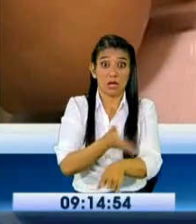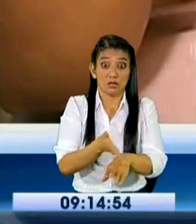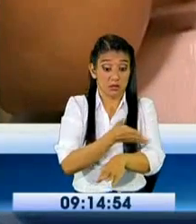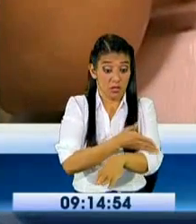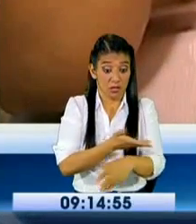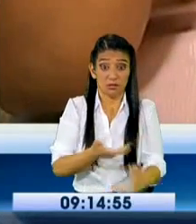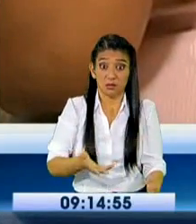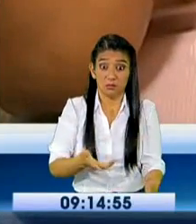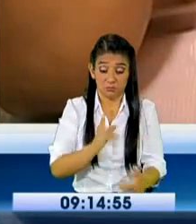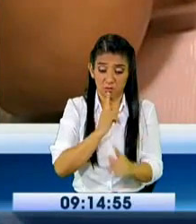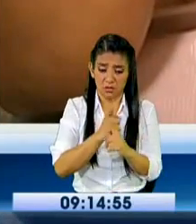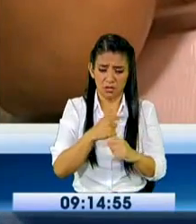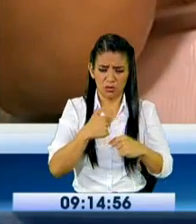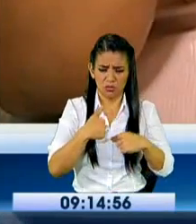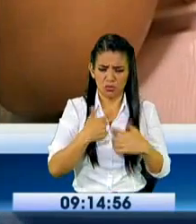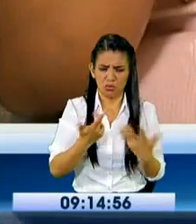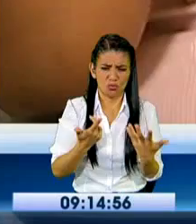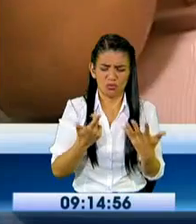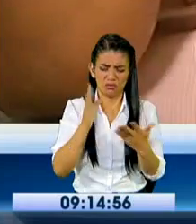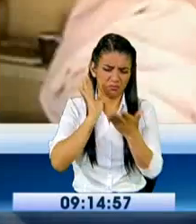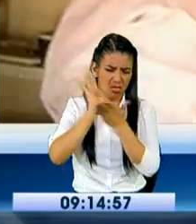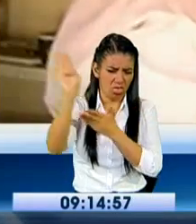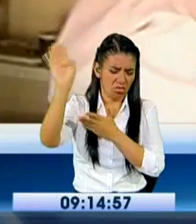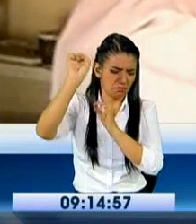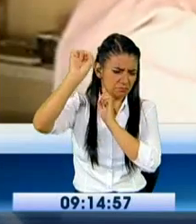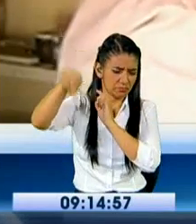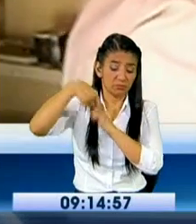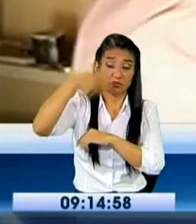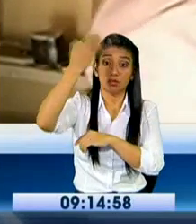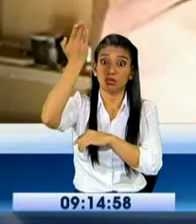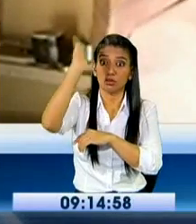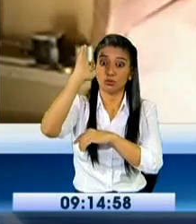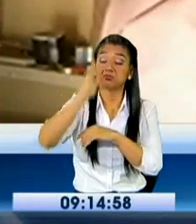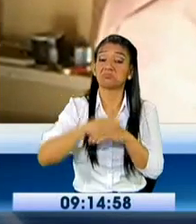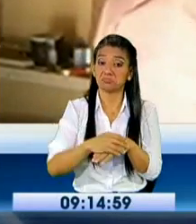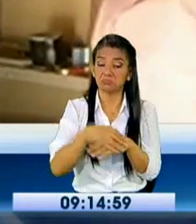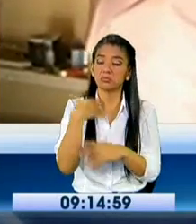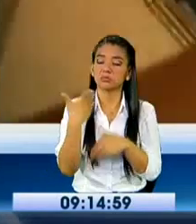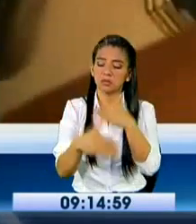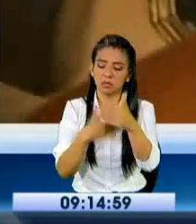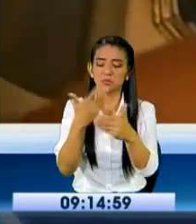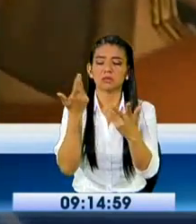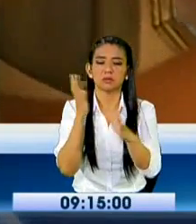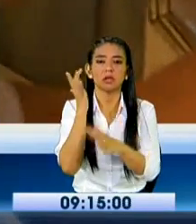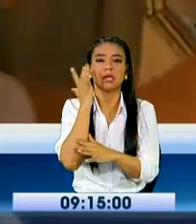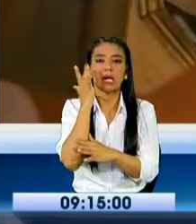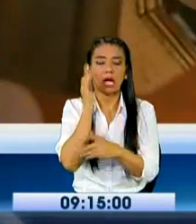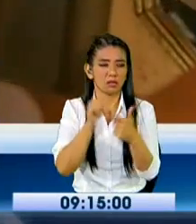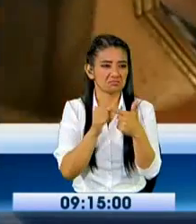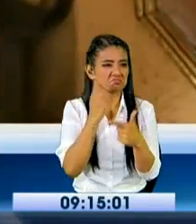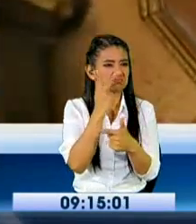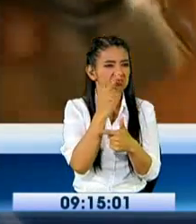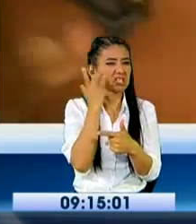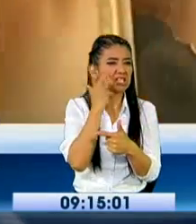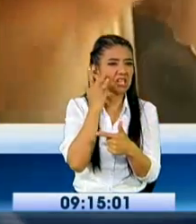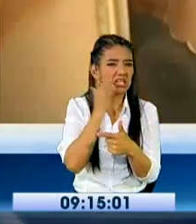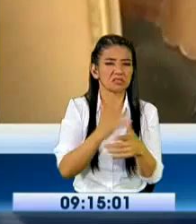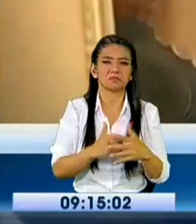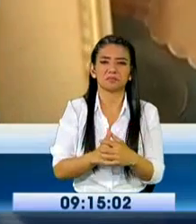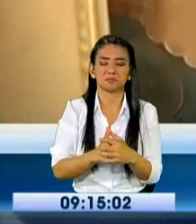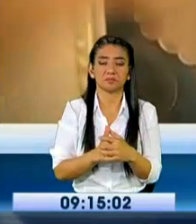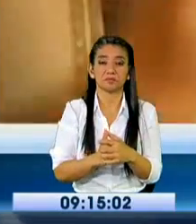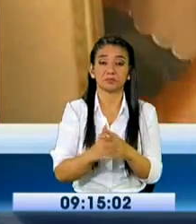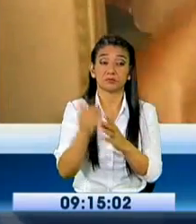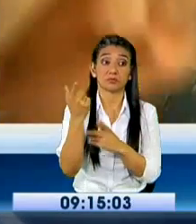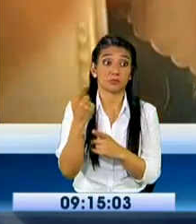rebelde, alguien que ya no quería saber nada de Dios. Después de eso, otras cosas raras empezaron a suceder. Vi un